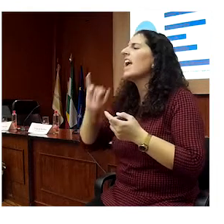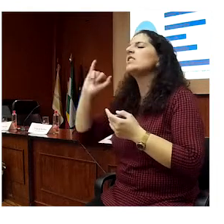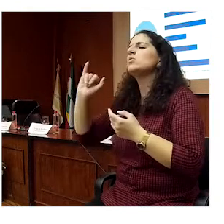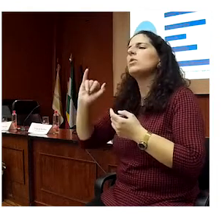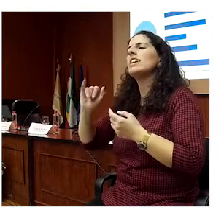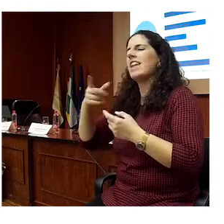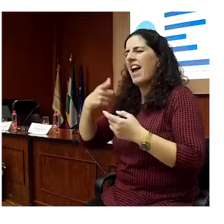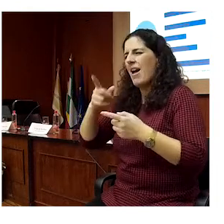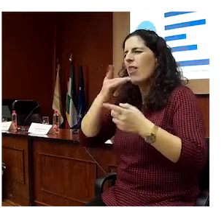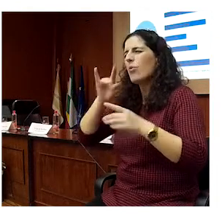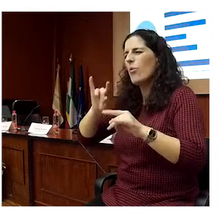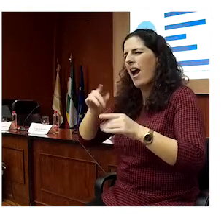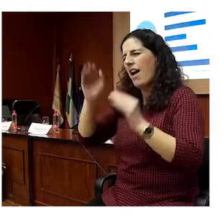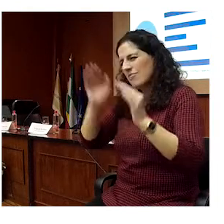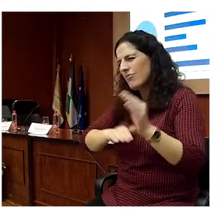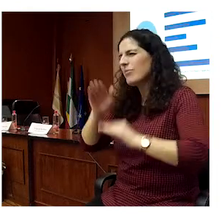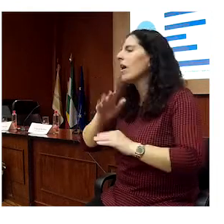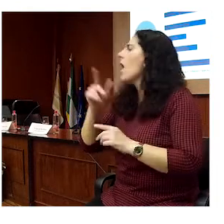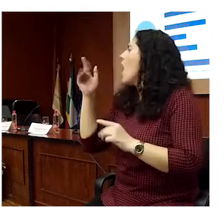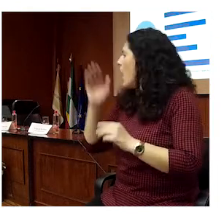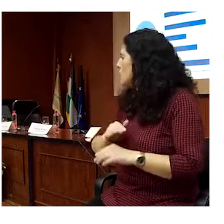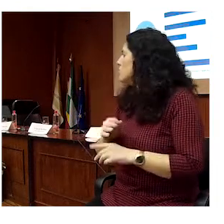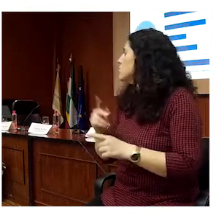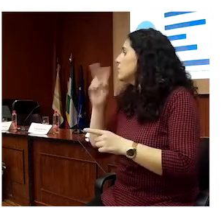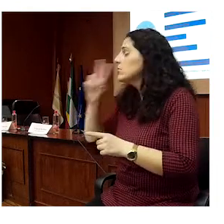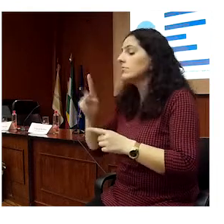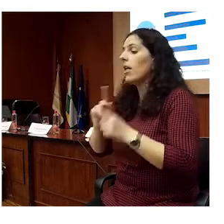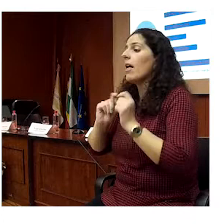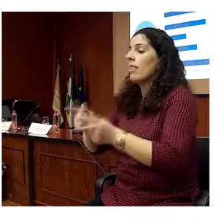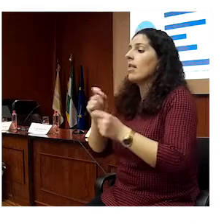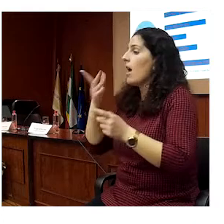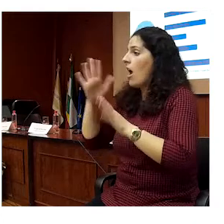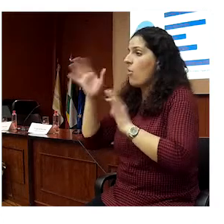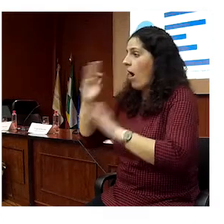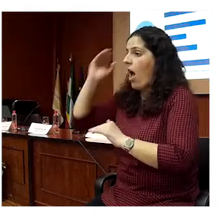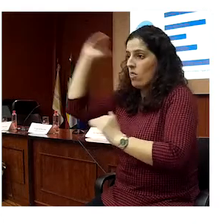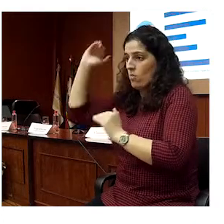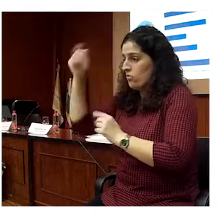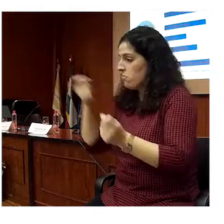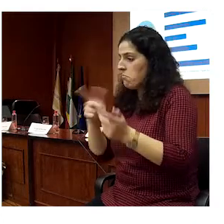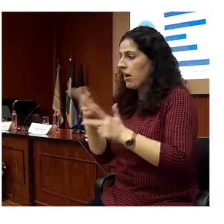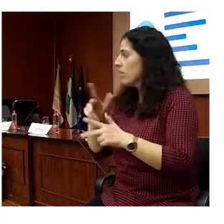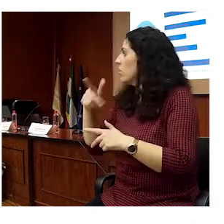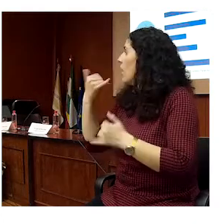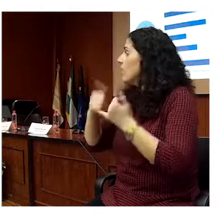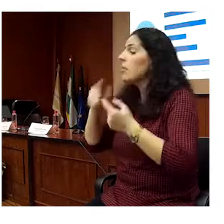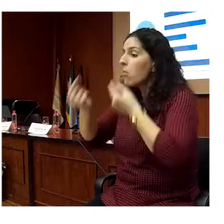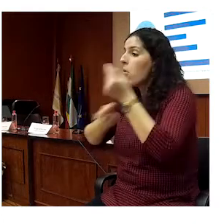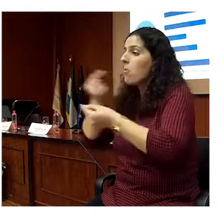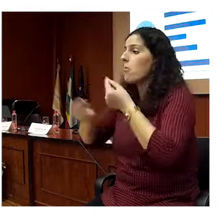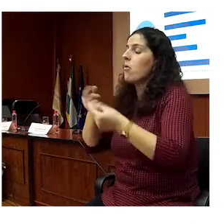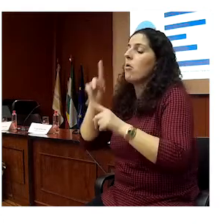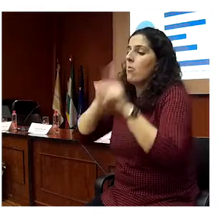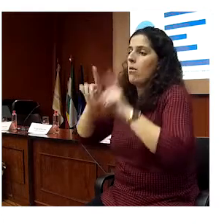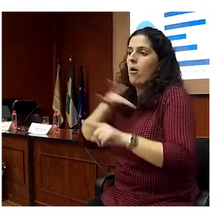alta y el tener una cierta intolerancia a la glucosa. Como vemos, los parámetros son los mismos que utilizamos para los adultos y que, como digo, hasta hace pocos